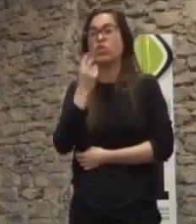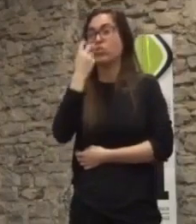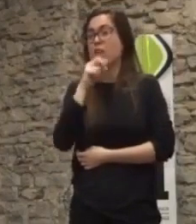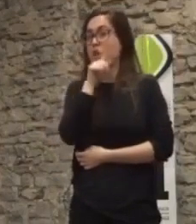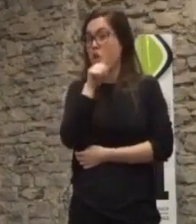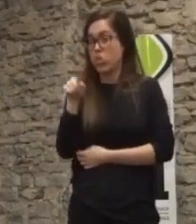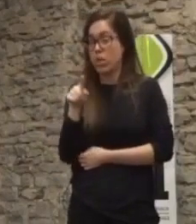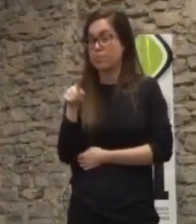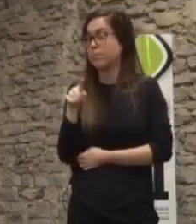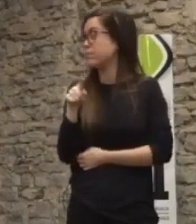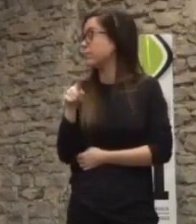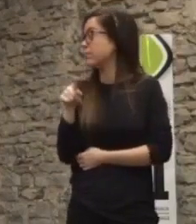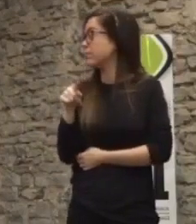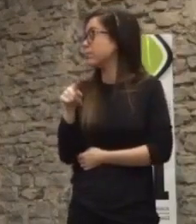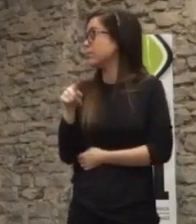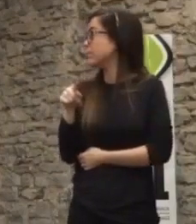2011…